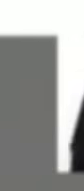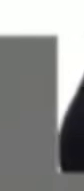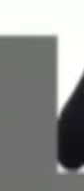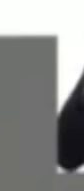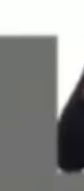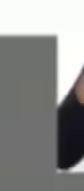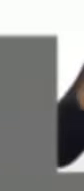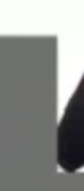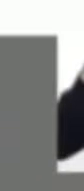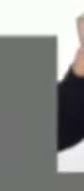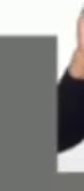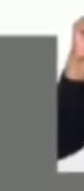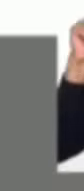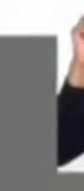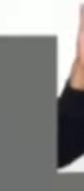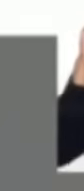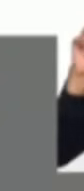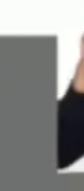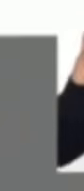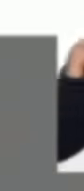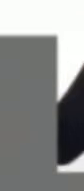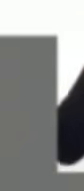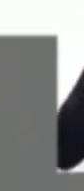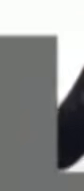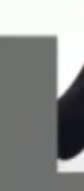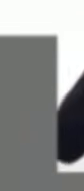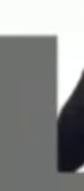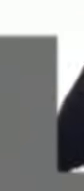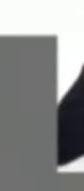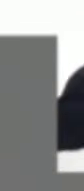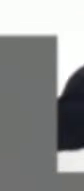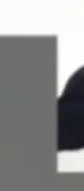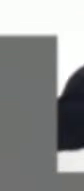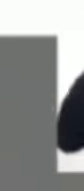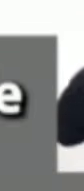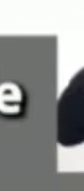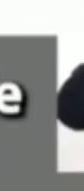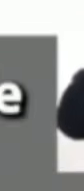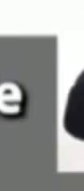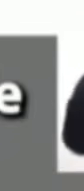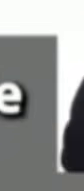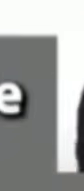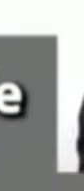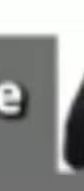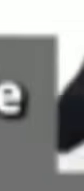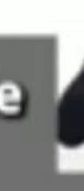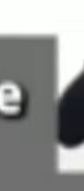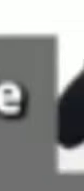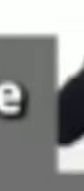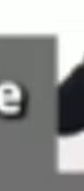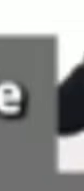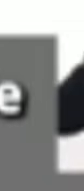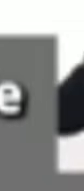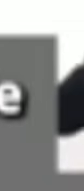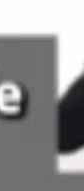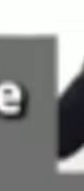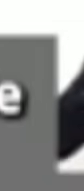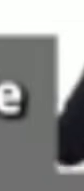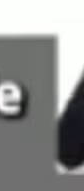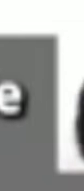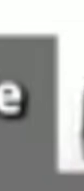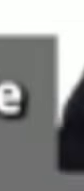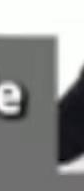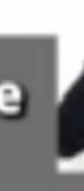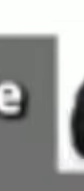On behalf of the government of Singapore, I would like to extend my warmest congratulations to Peru on assuming the pro tempore